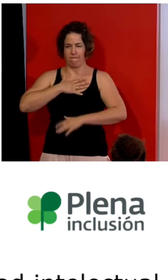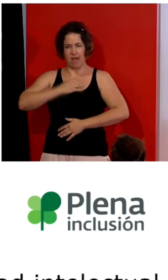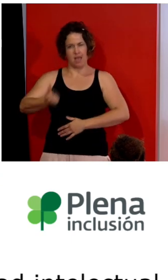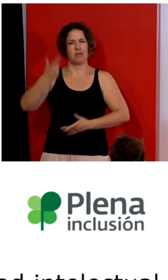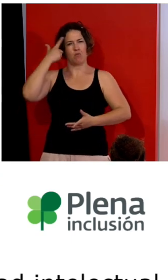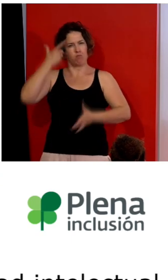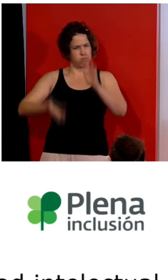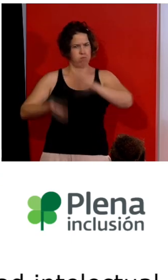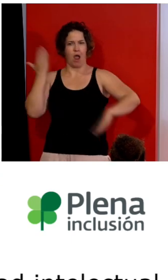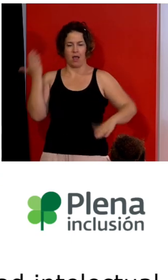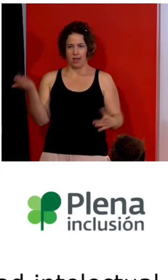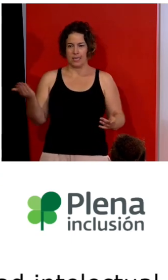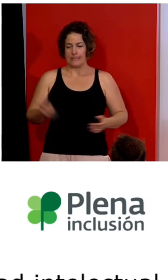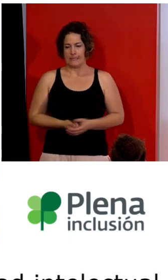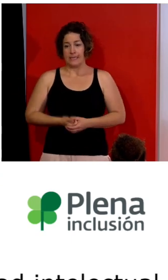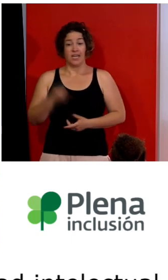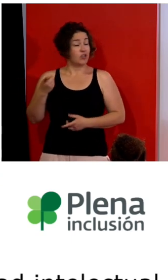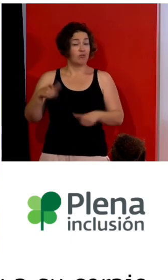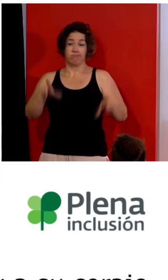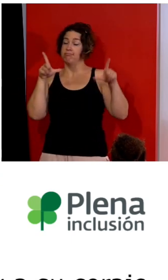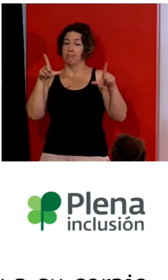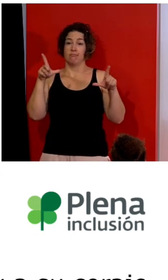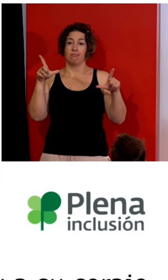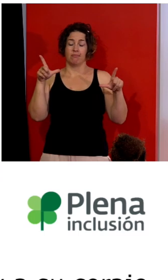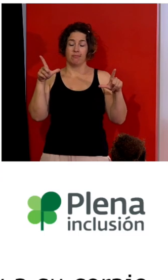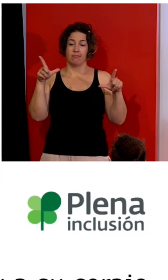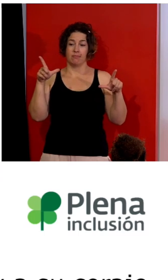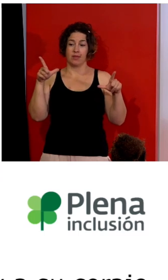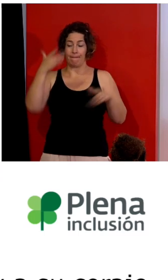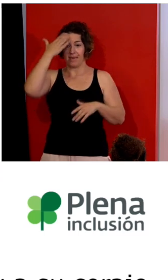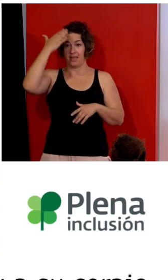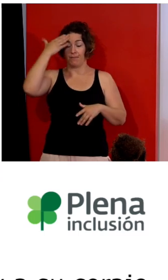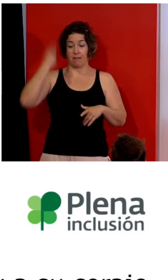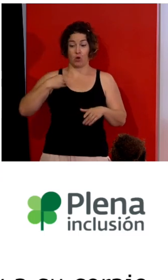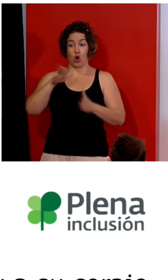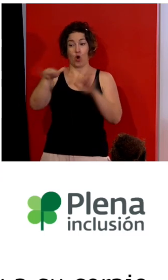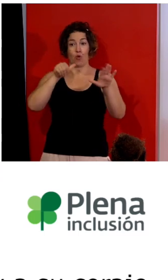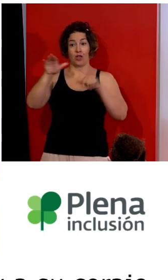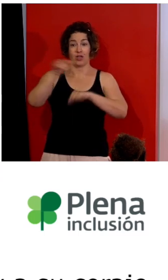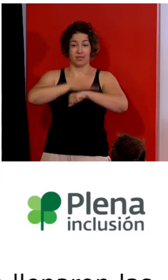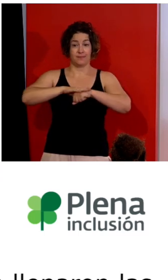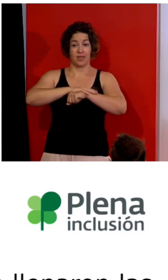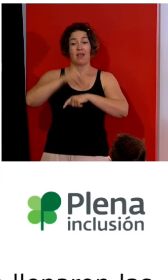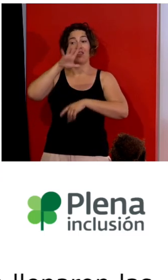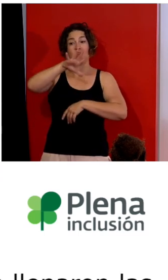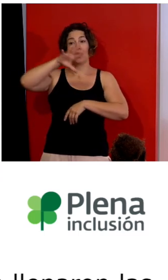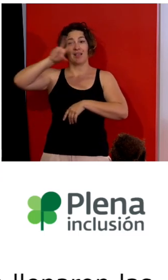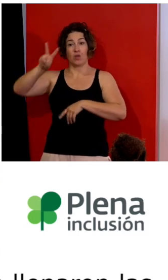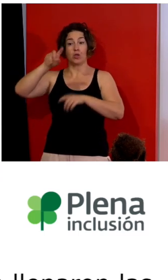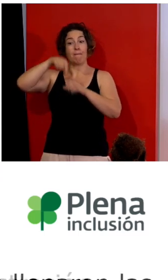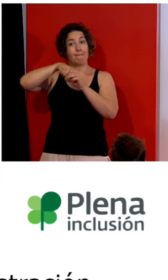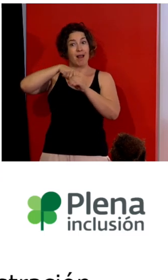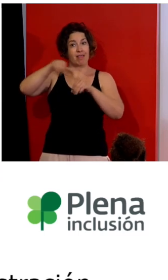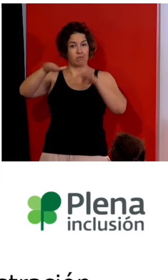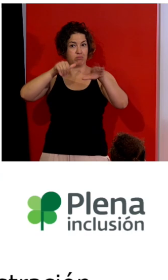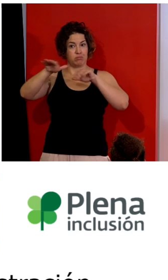coraje, son los principales protagonistas que llenaron las primeras convocatorias de la Administración General del Estado de 52 plazas, con más